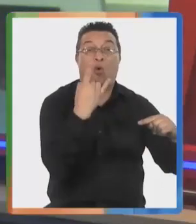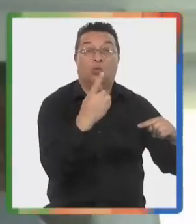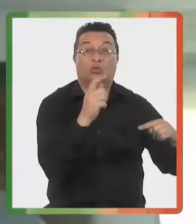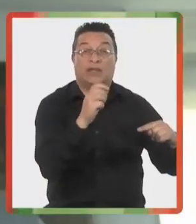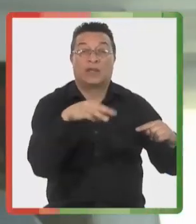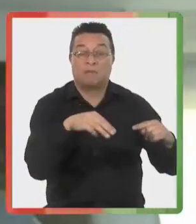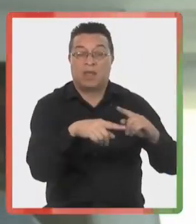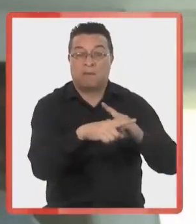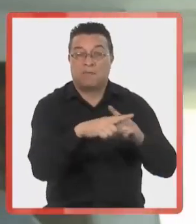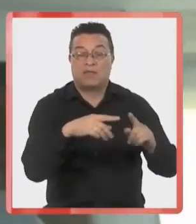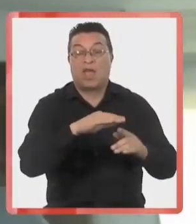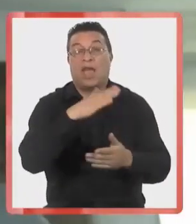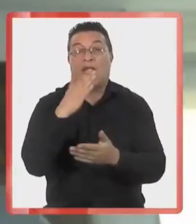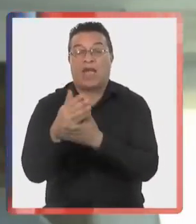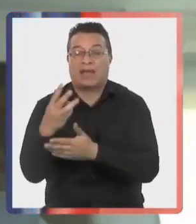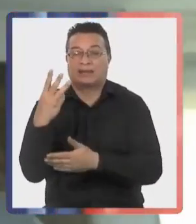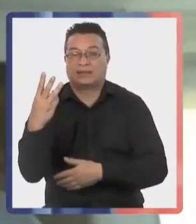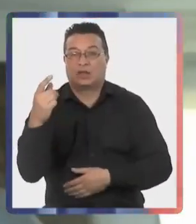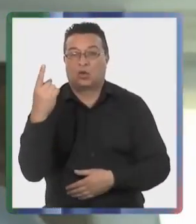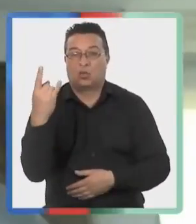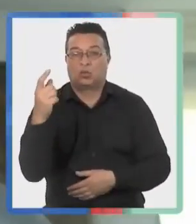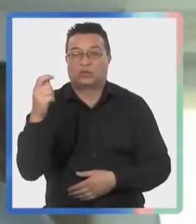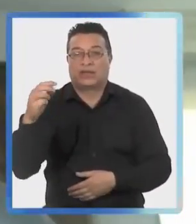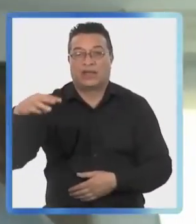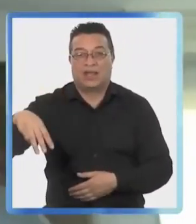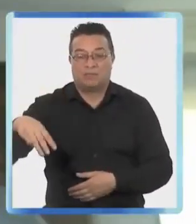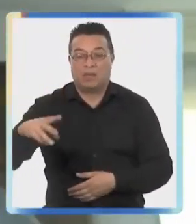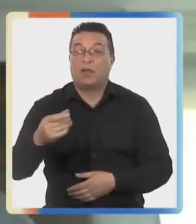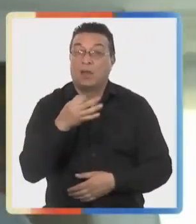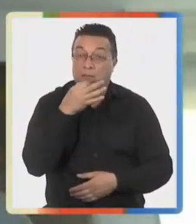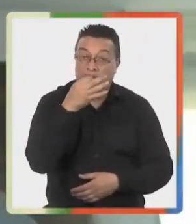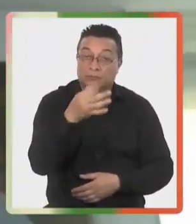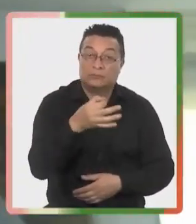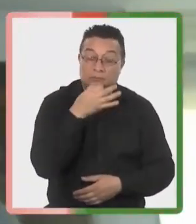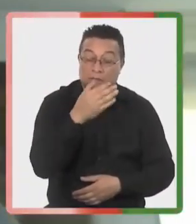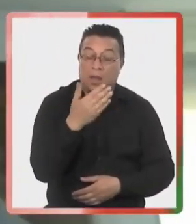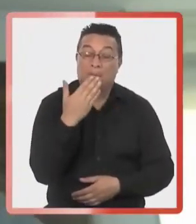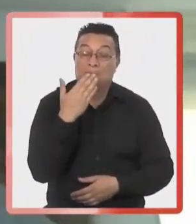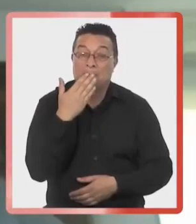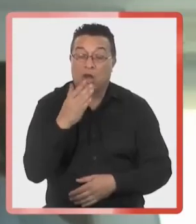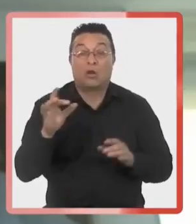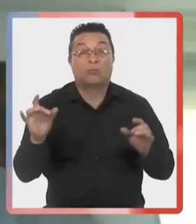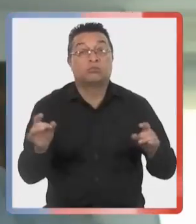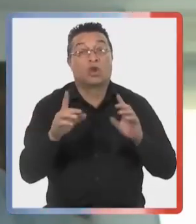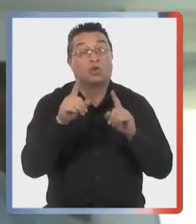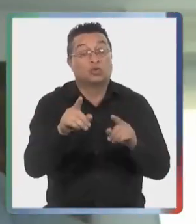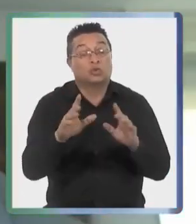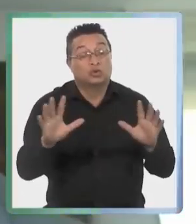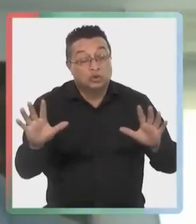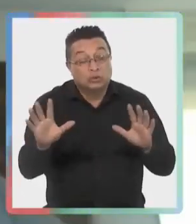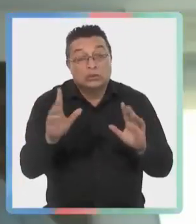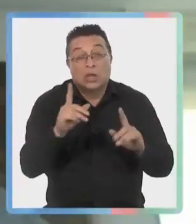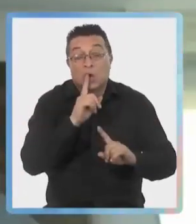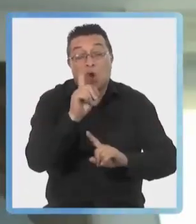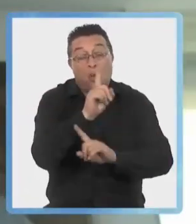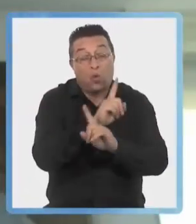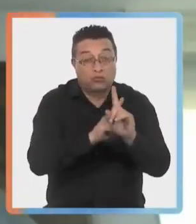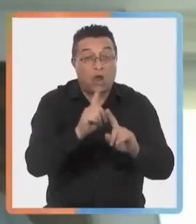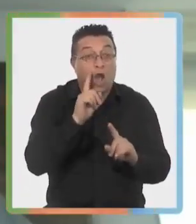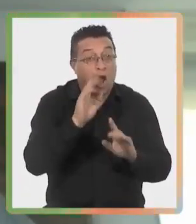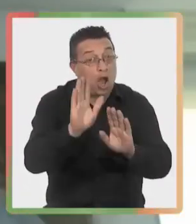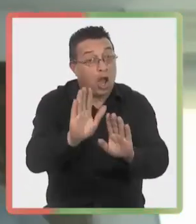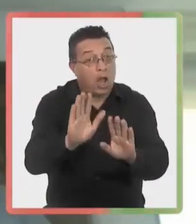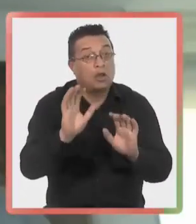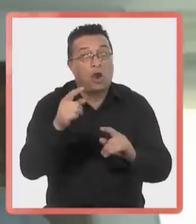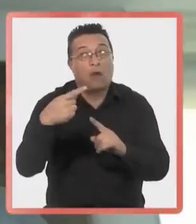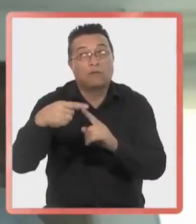UTM hasta 3 UTM. Así que la recomendación, salvo que obviamente tengan una causal justificada, como